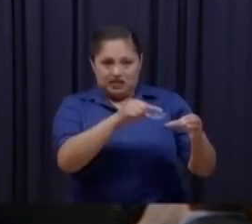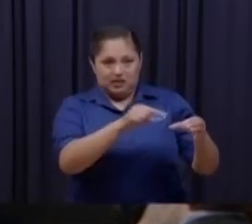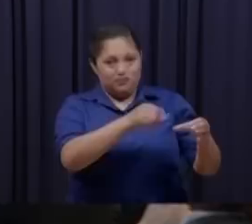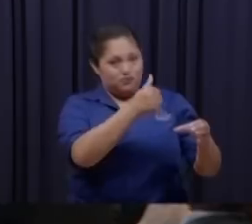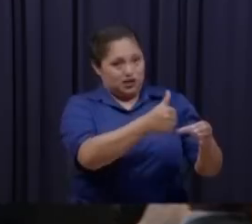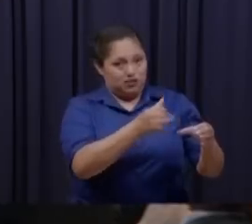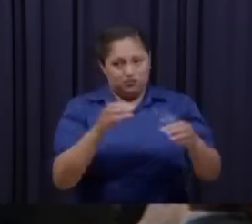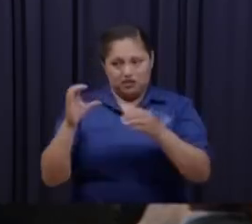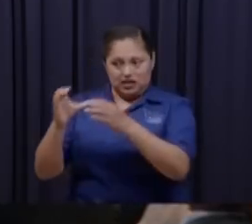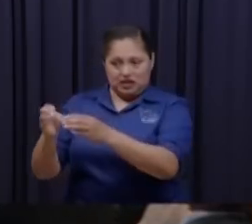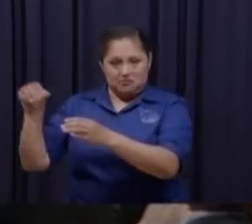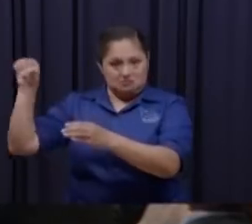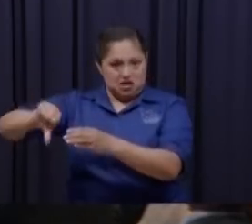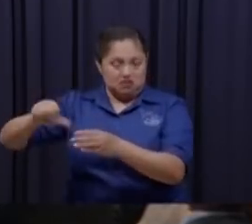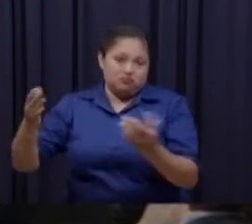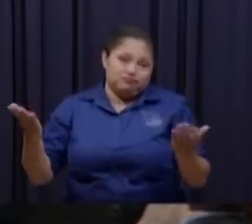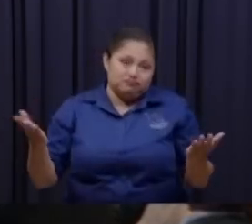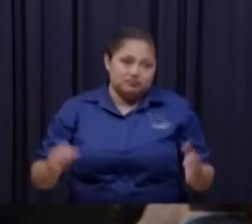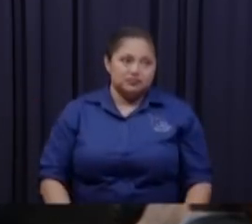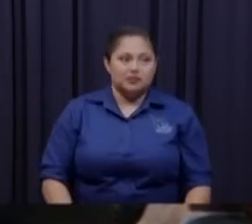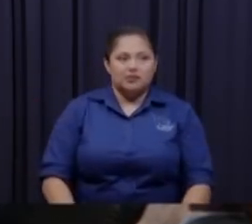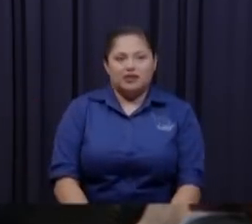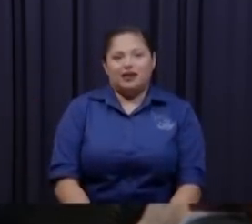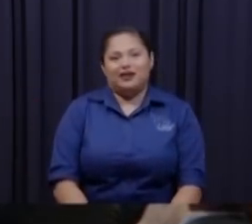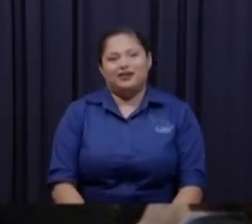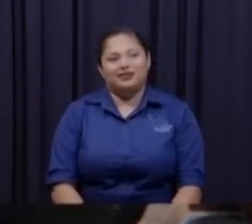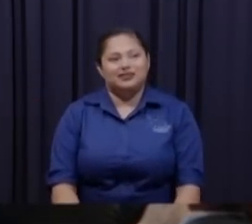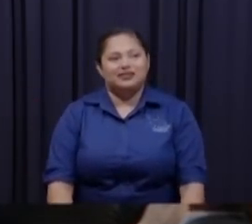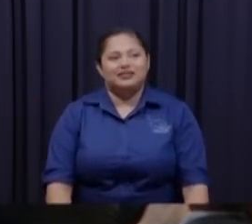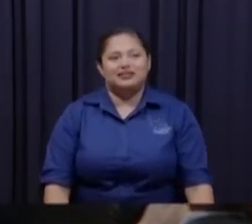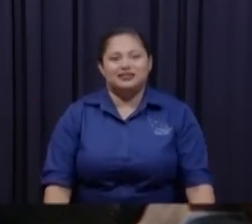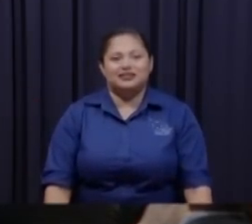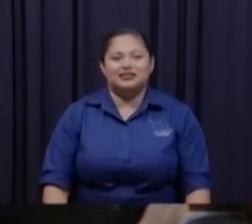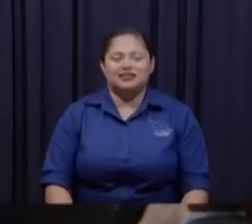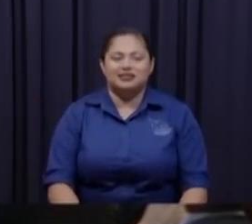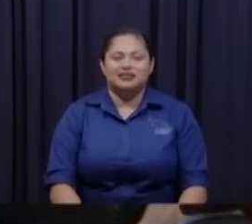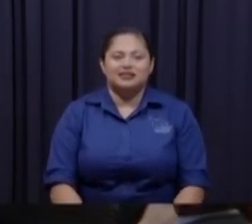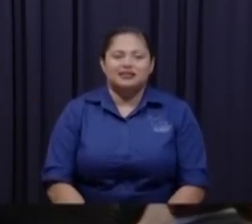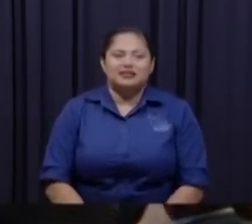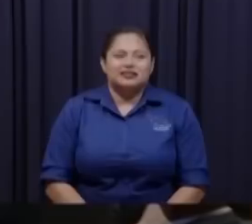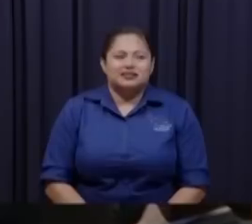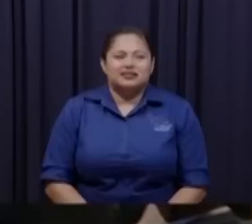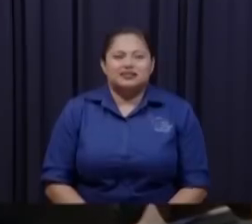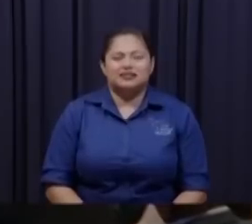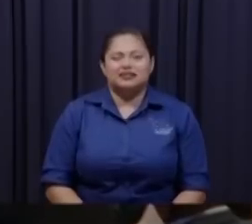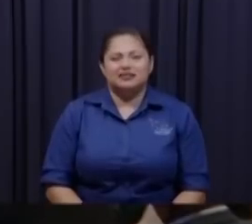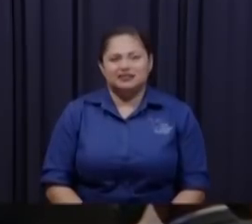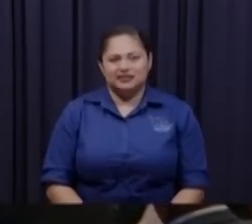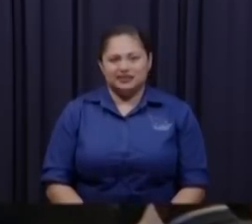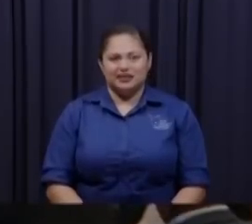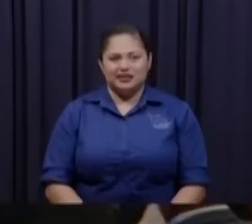¿verdad? Bueno, las teorías chinas dirían el yin y el yang, ¿verdad? Pero eso reprendemos.